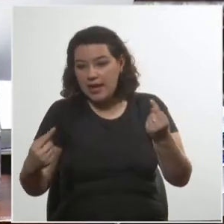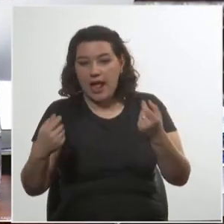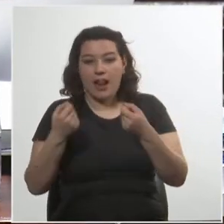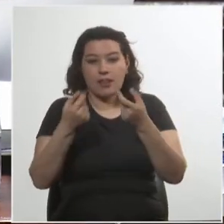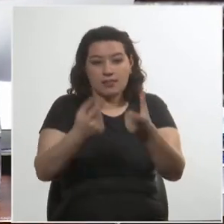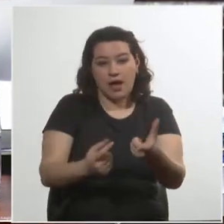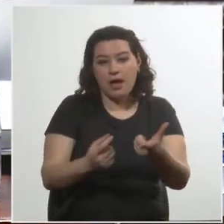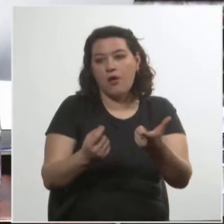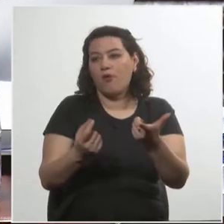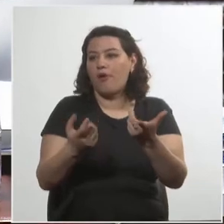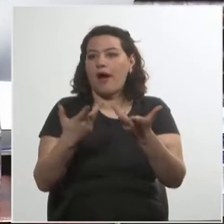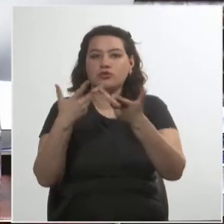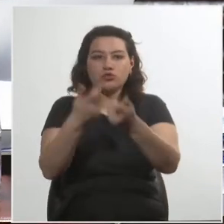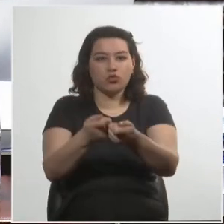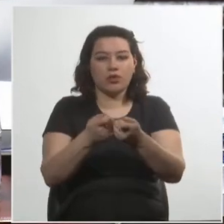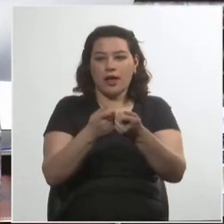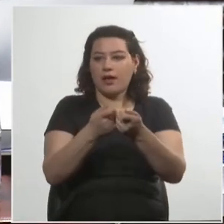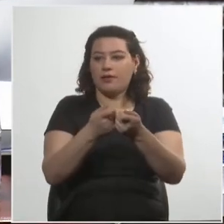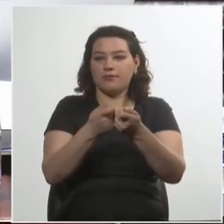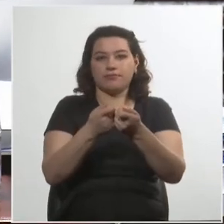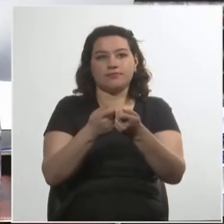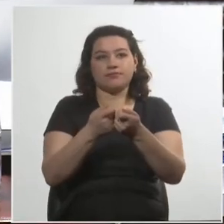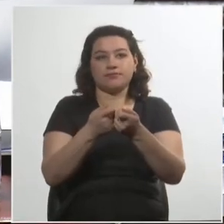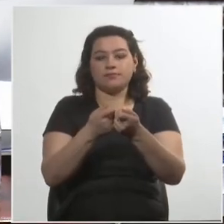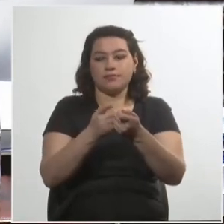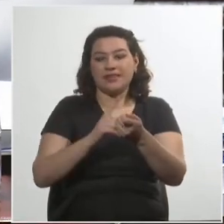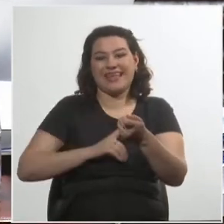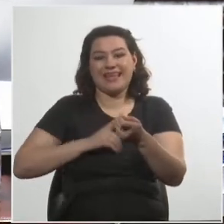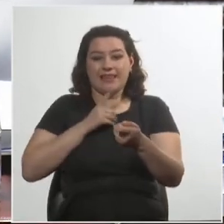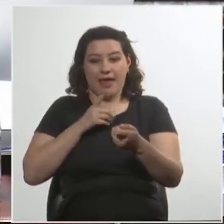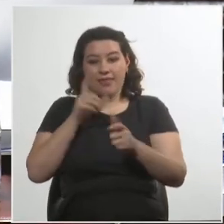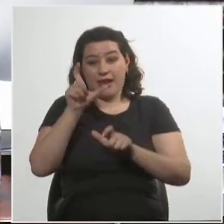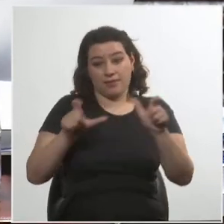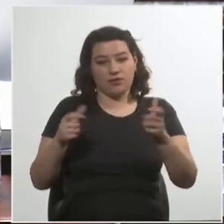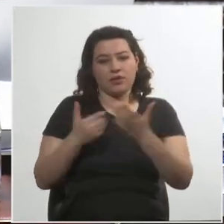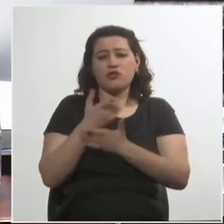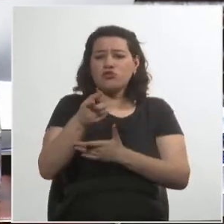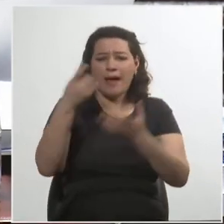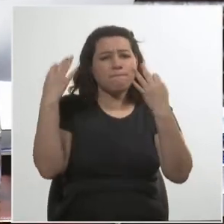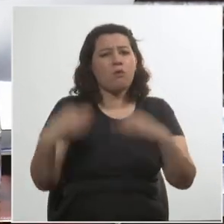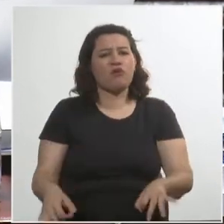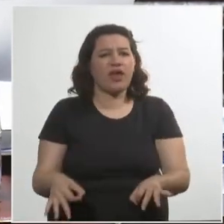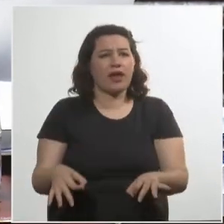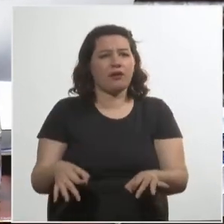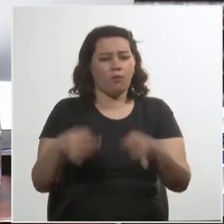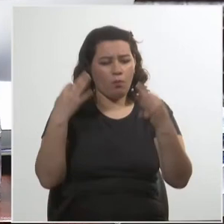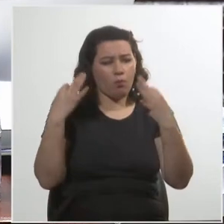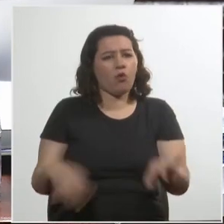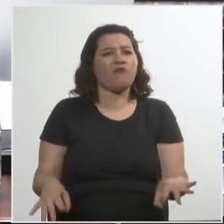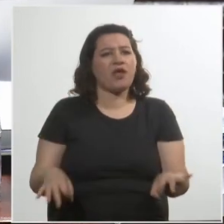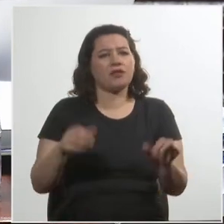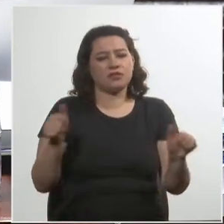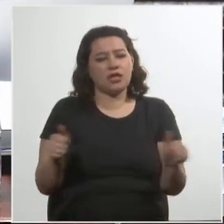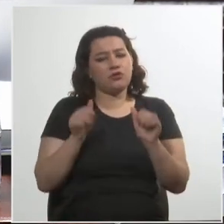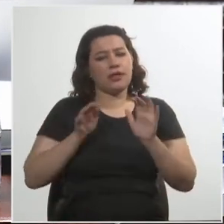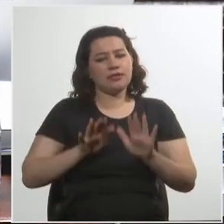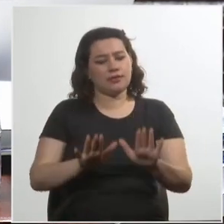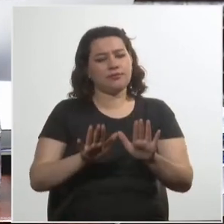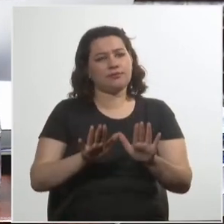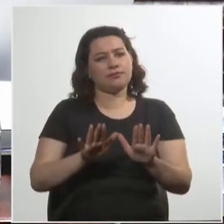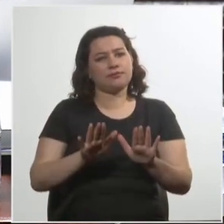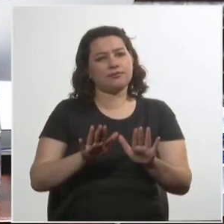simbólicas de reparación moral con el fin de restablecer la dignidad de las víctimas y está muy bien que se hiciera así